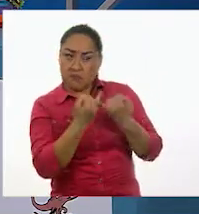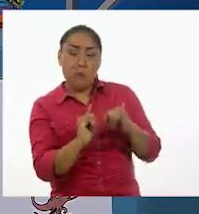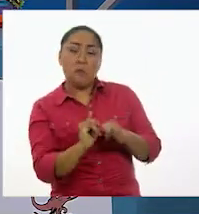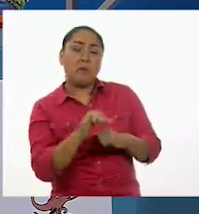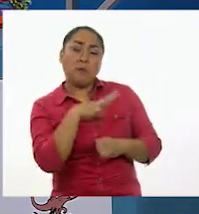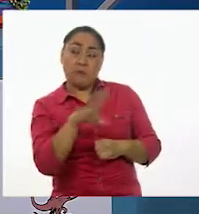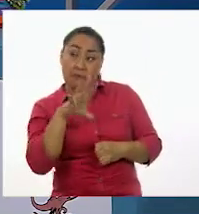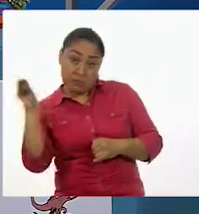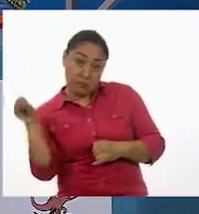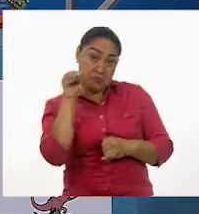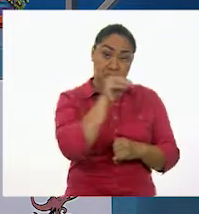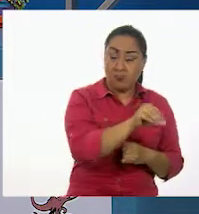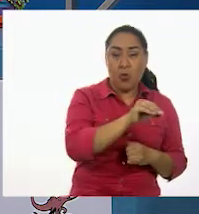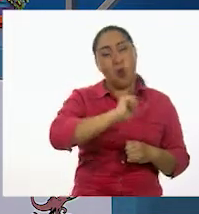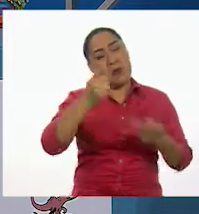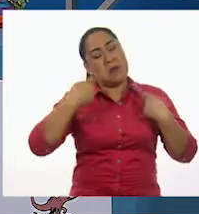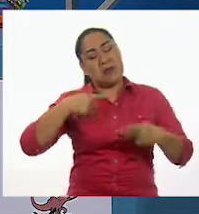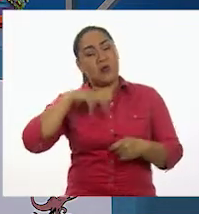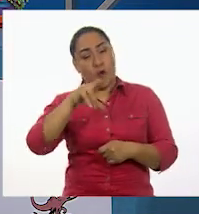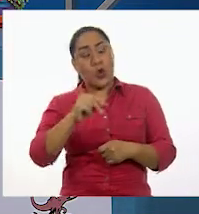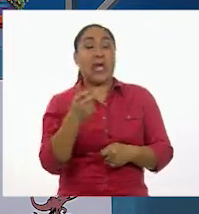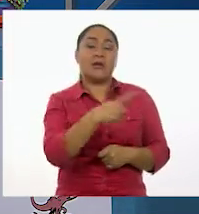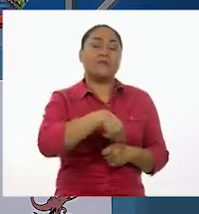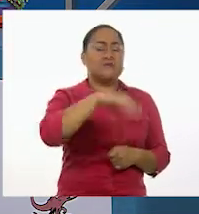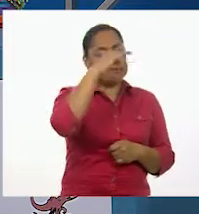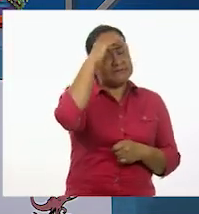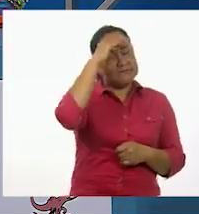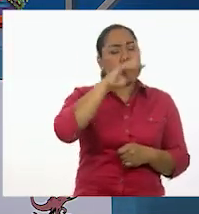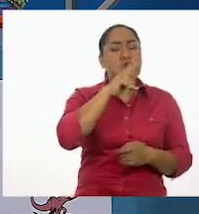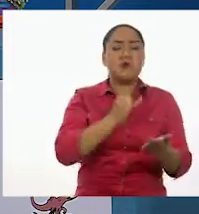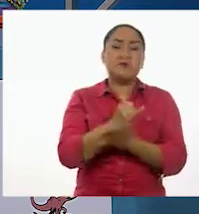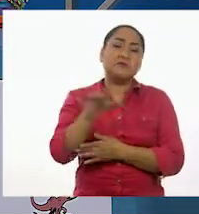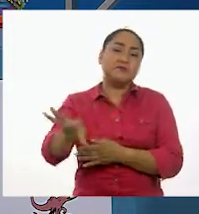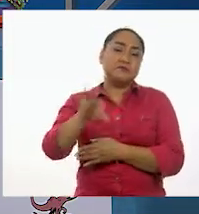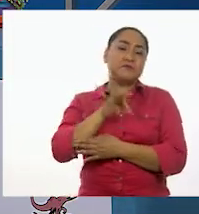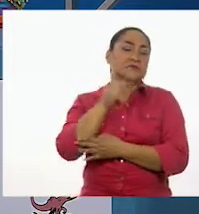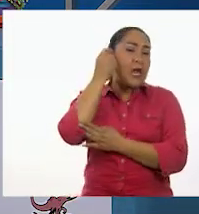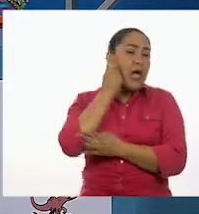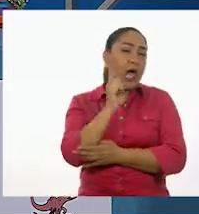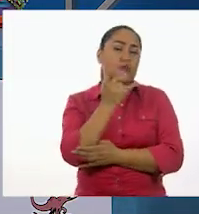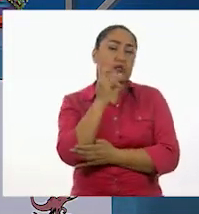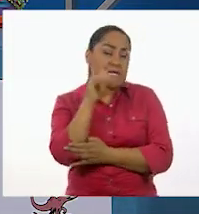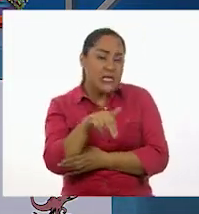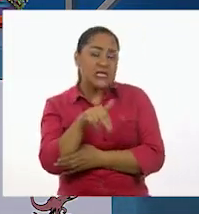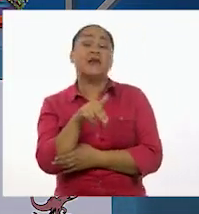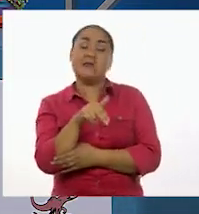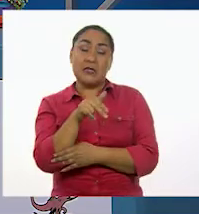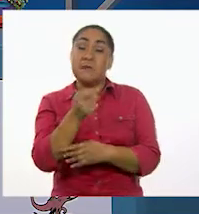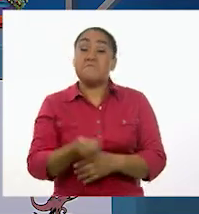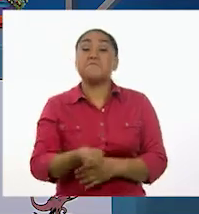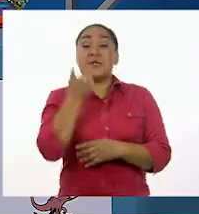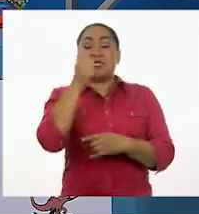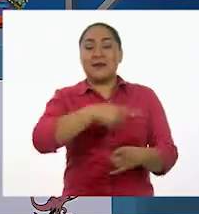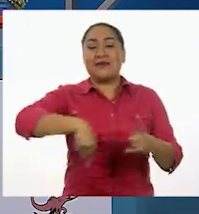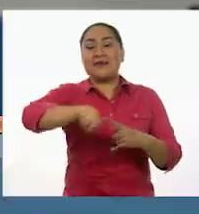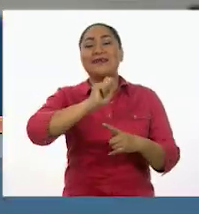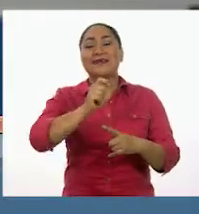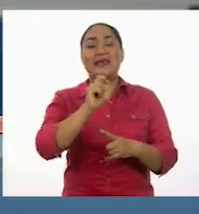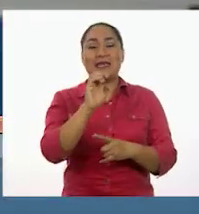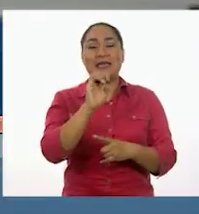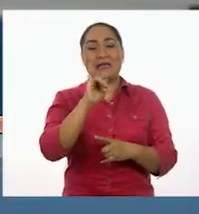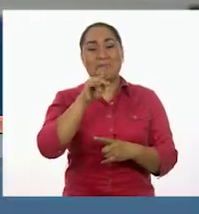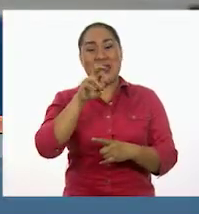el trono. De tal forma que el Congreso nombró como emperador a Agustín de Iturbide, fundando así el primer imperio mexicano.